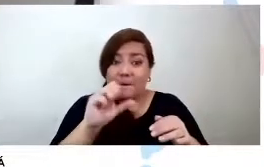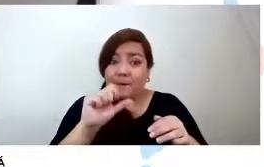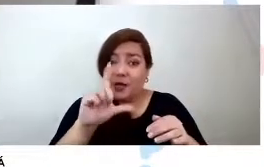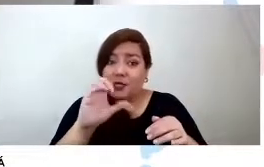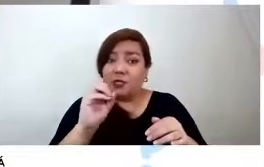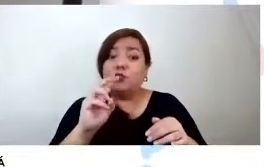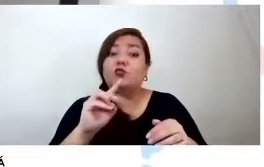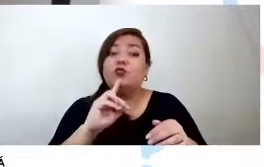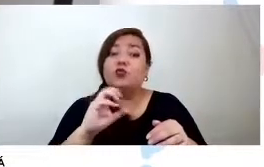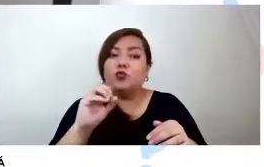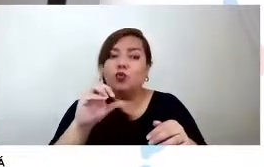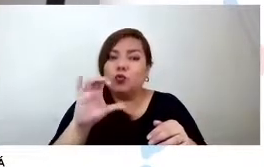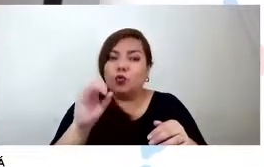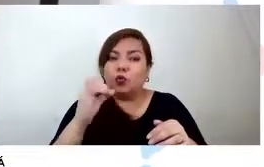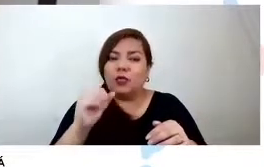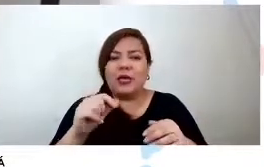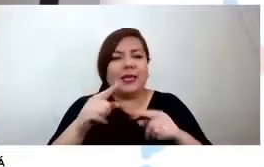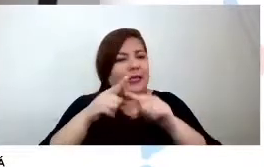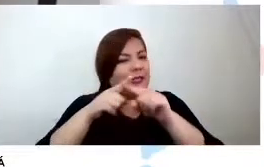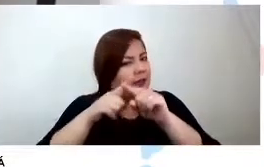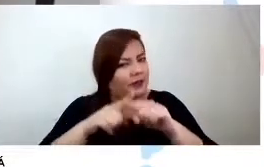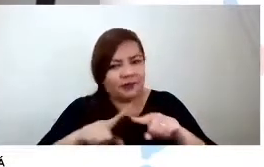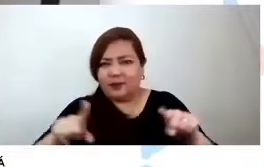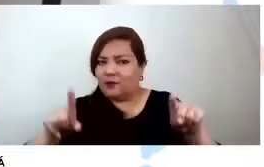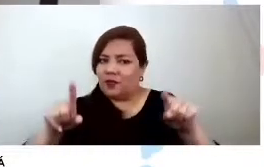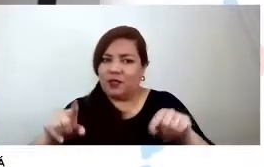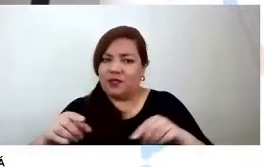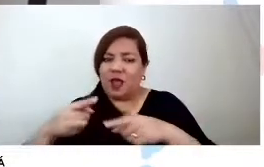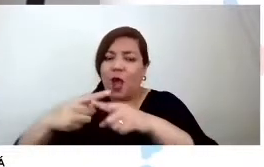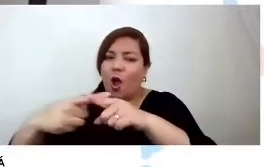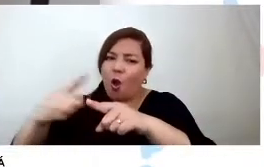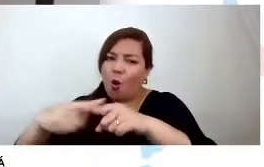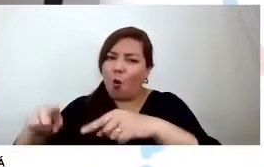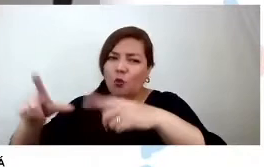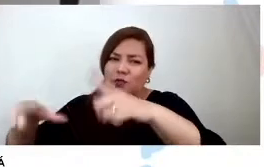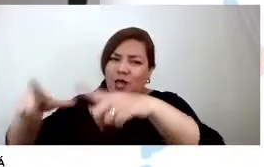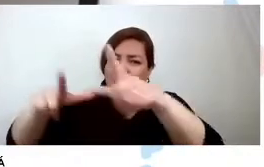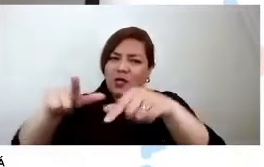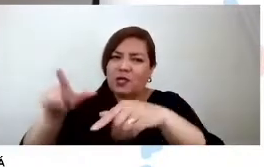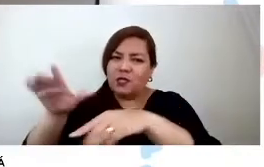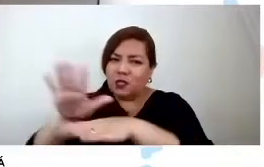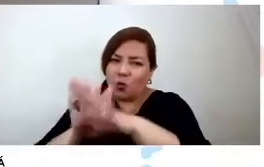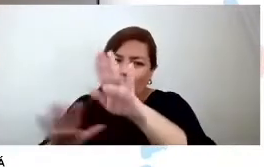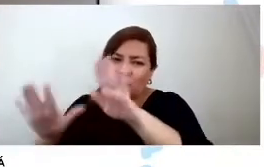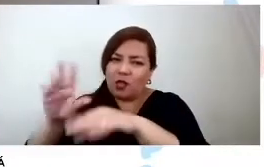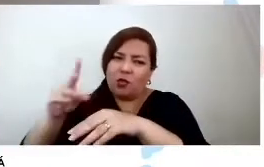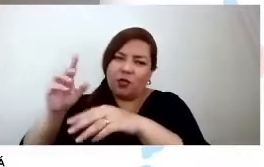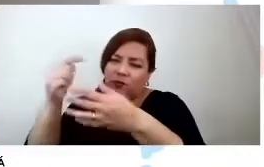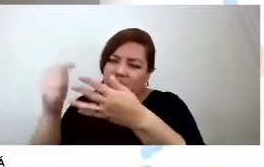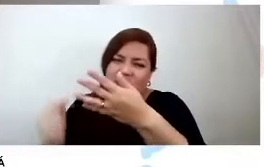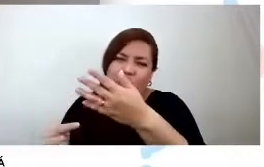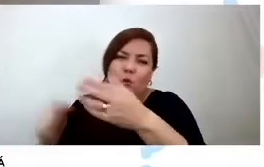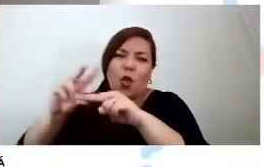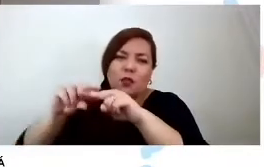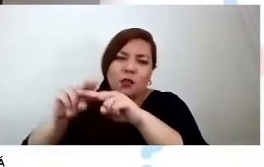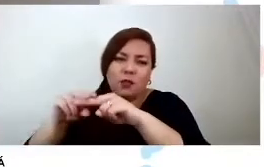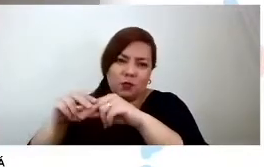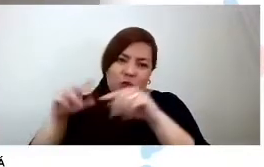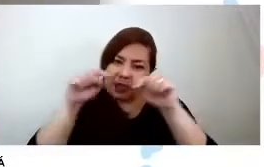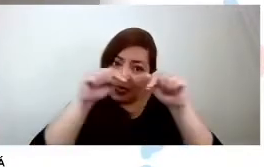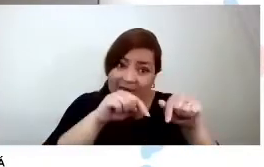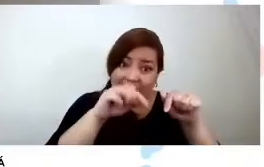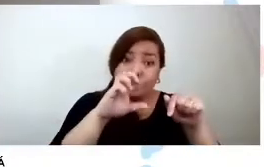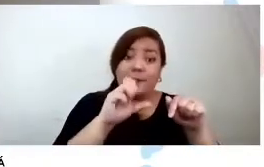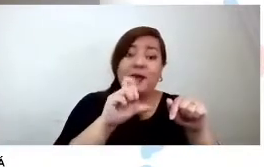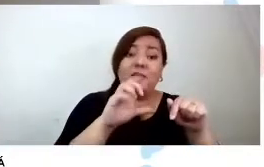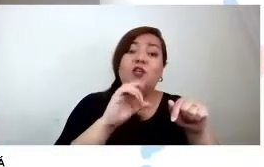muy distinta a la conservación que se trabaja en otras áreas de los bienes patrimoniales. En la conservación, en paleontología,